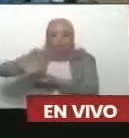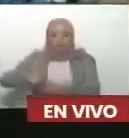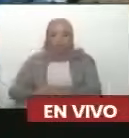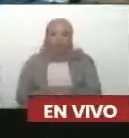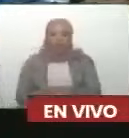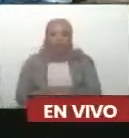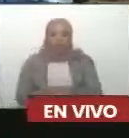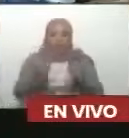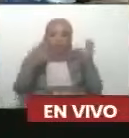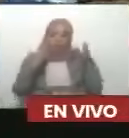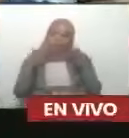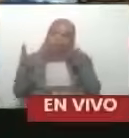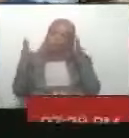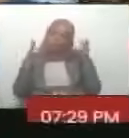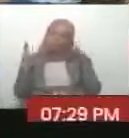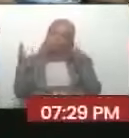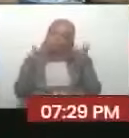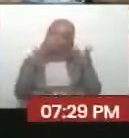Y